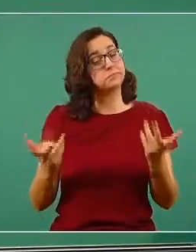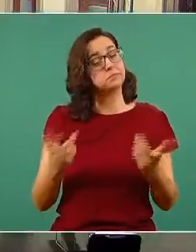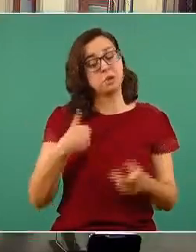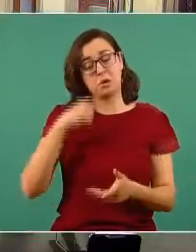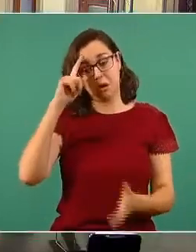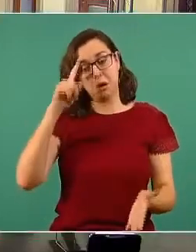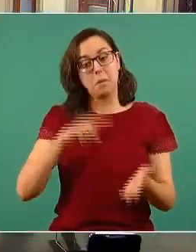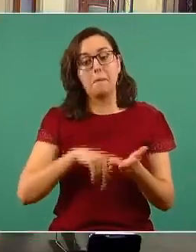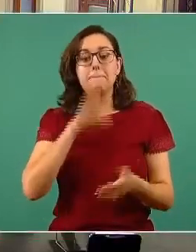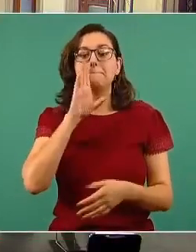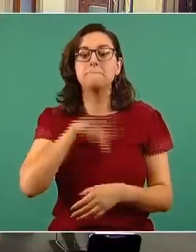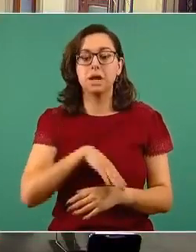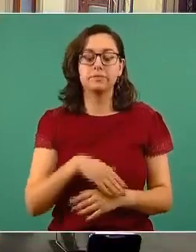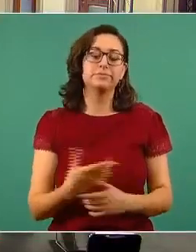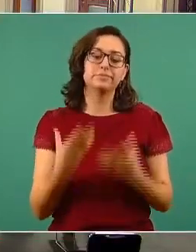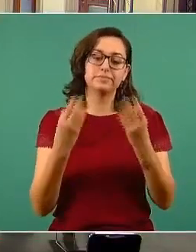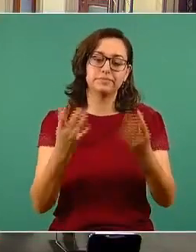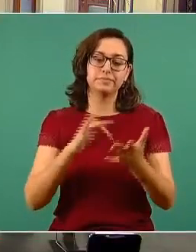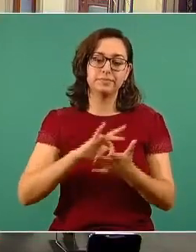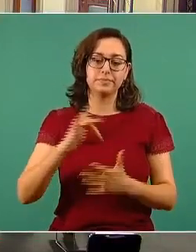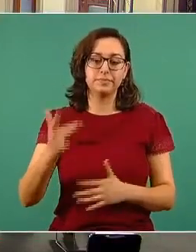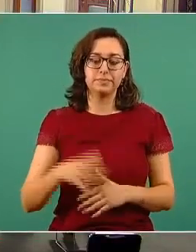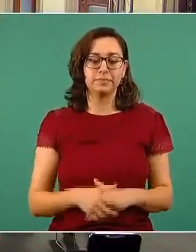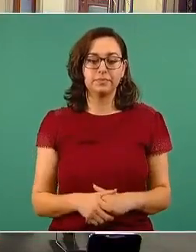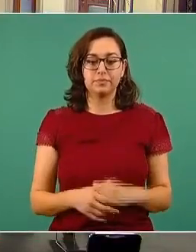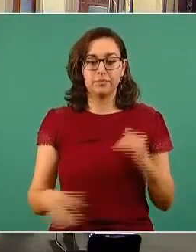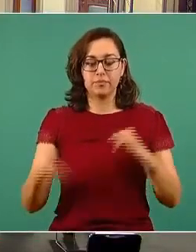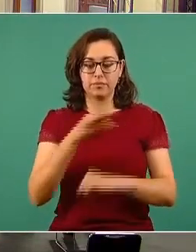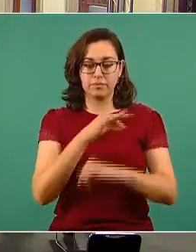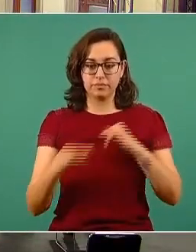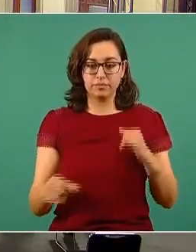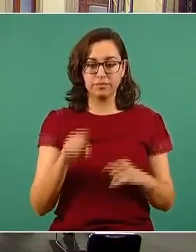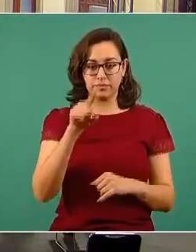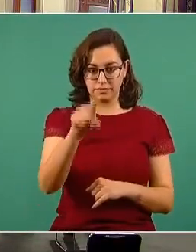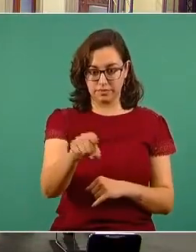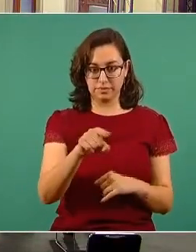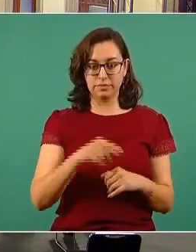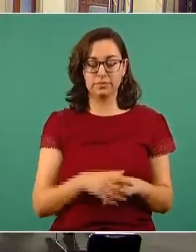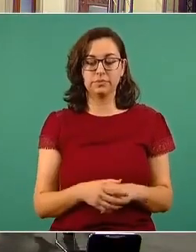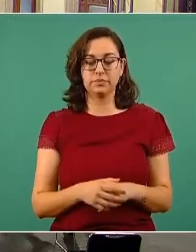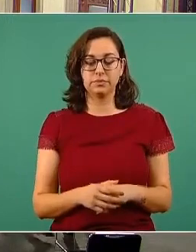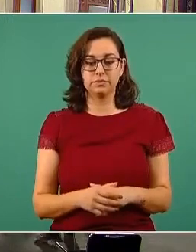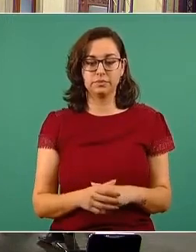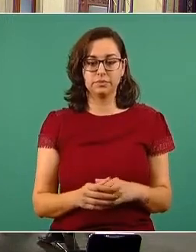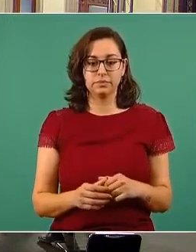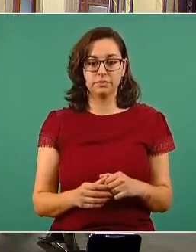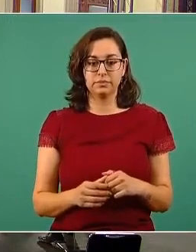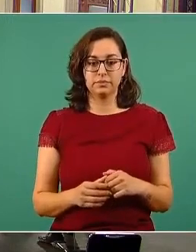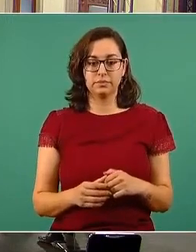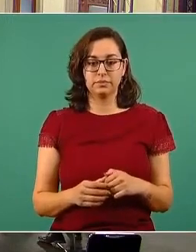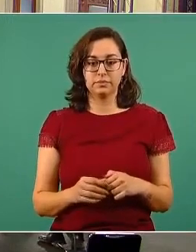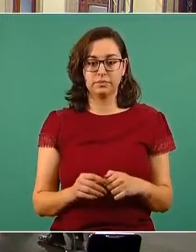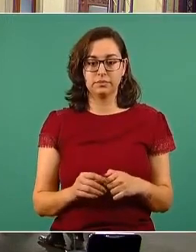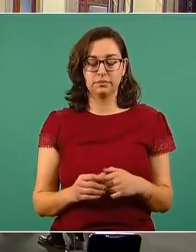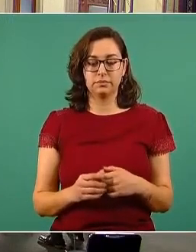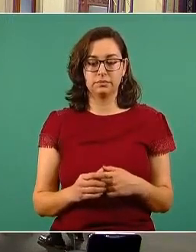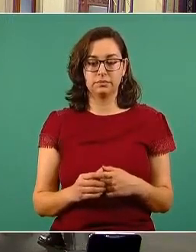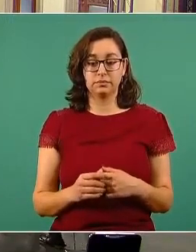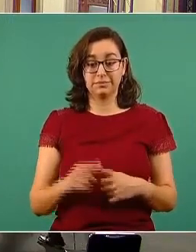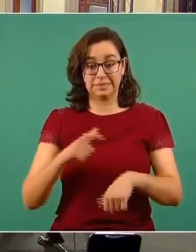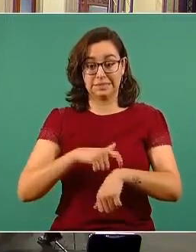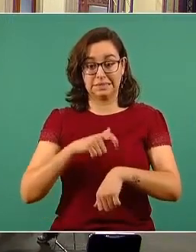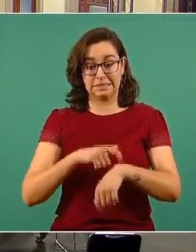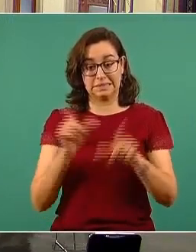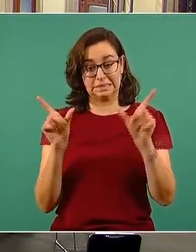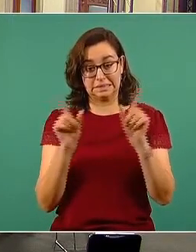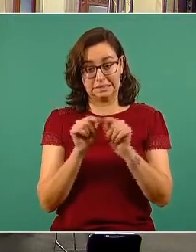comentadas. Muchas gracias. Finalmente, ahora sí nos pasamos para acá, Janet, y nos queda poquito tiempo, pero a ver